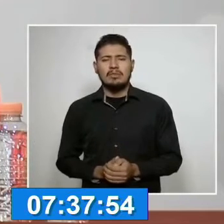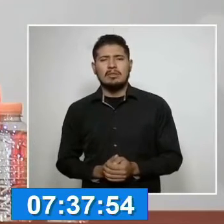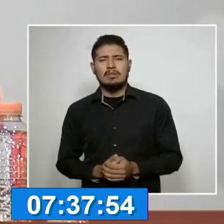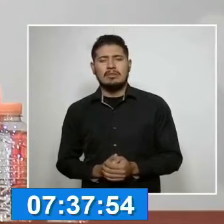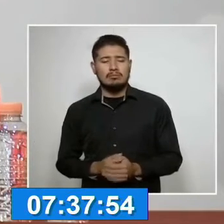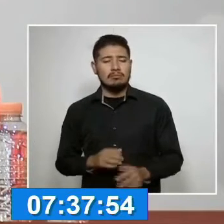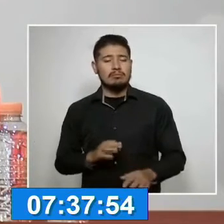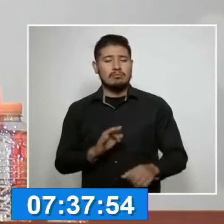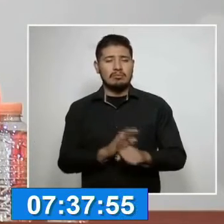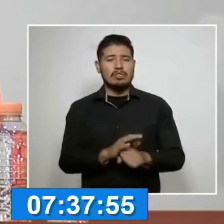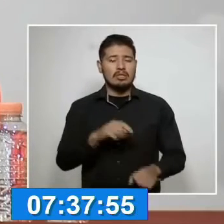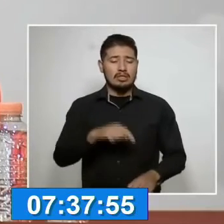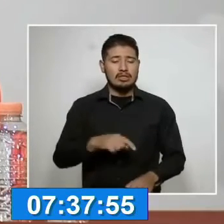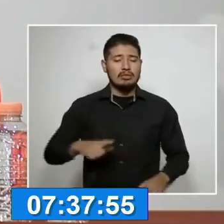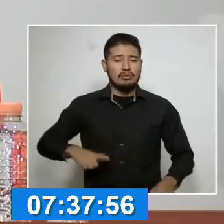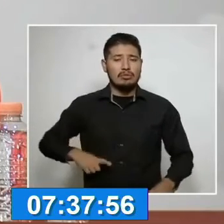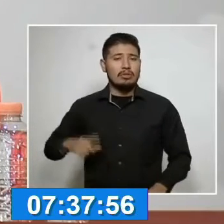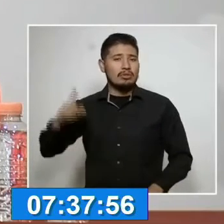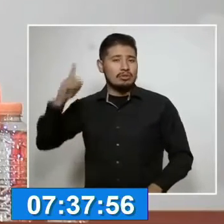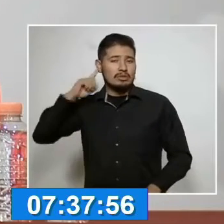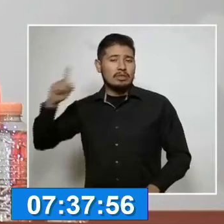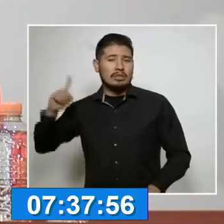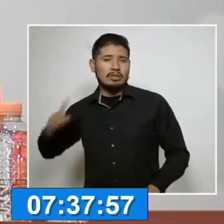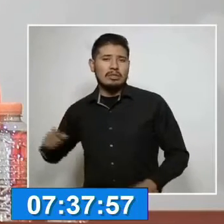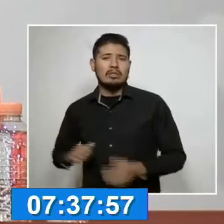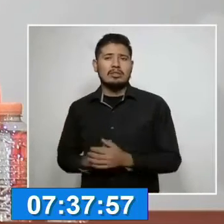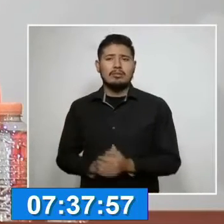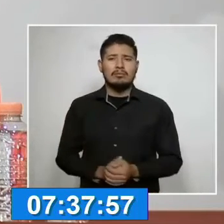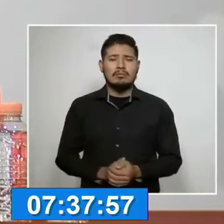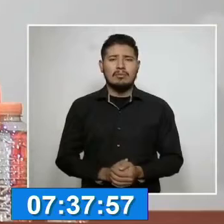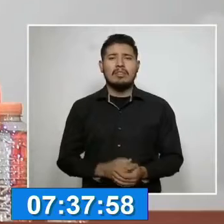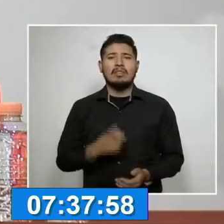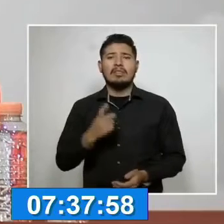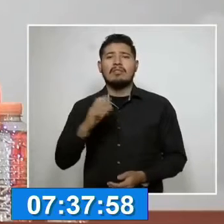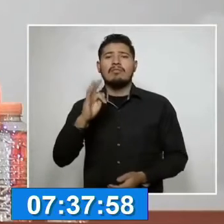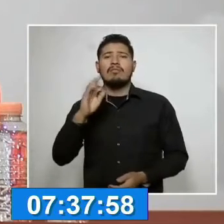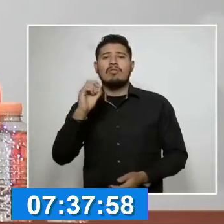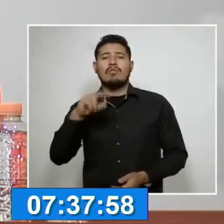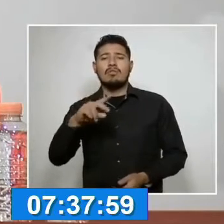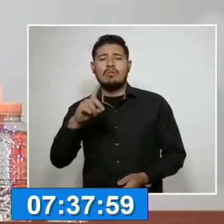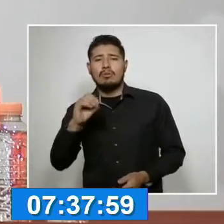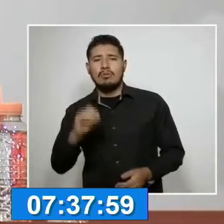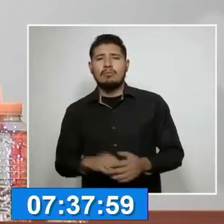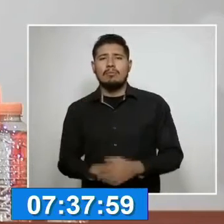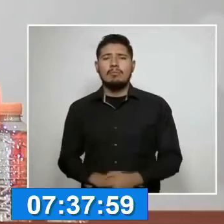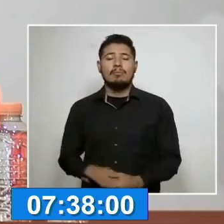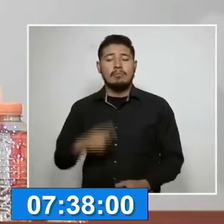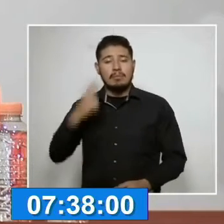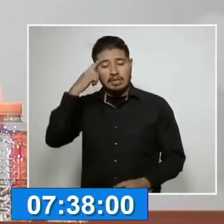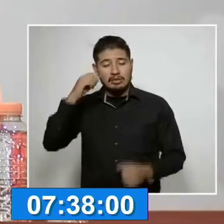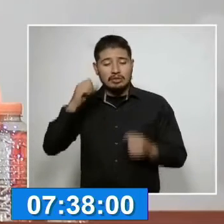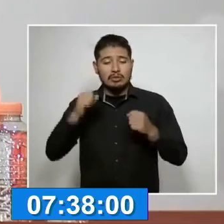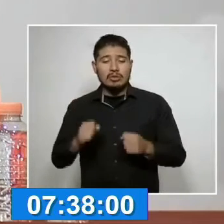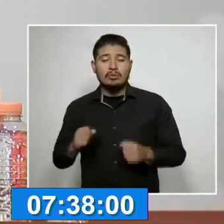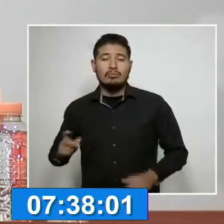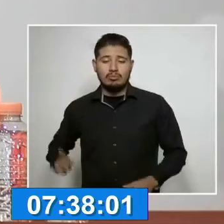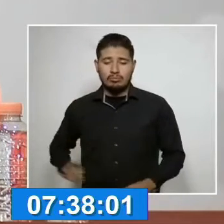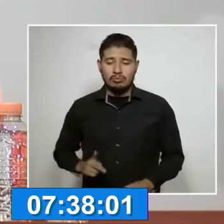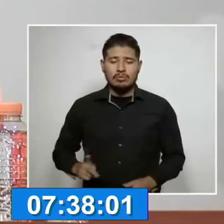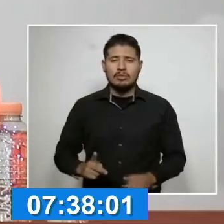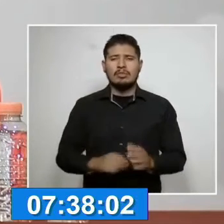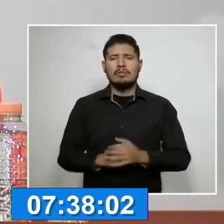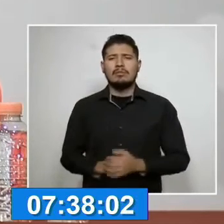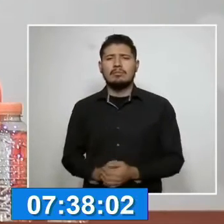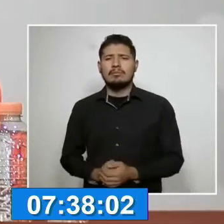al gobierno de Zacatecas mediante los recursos del Fondo de Aportaciones para la Seguridad Pública.